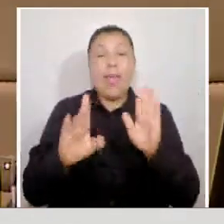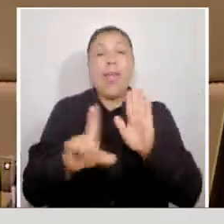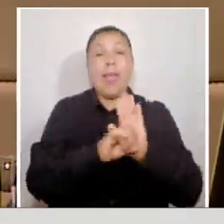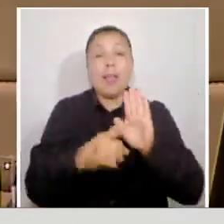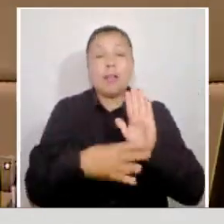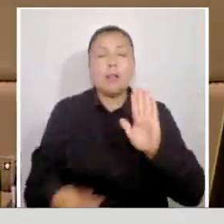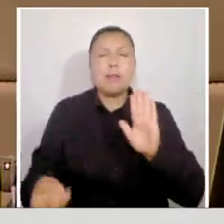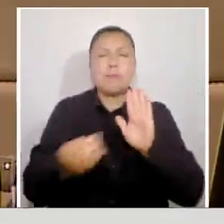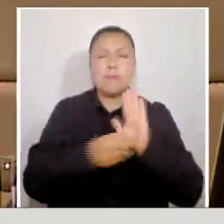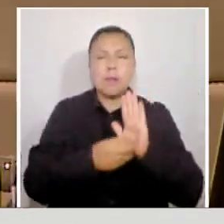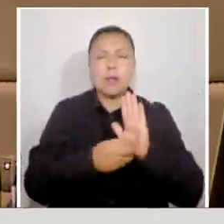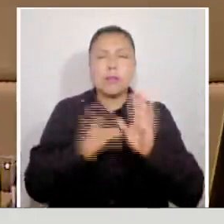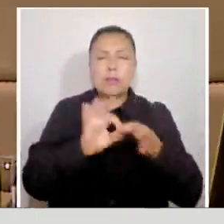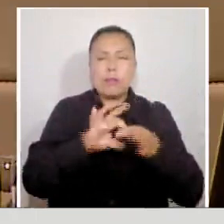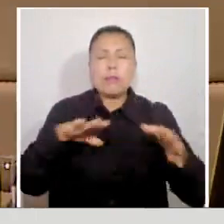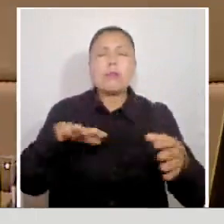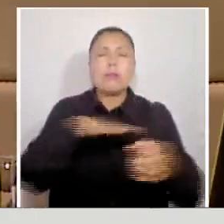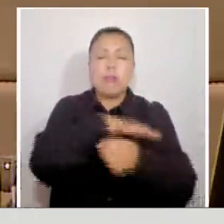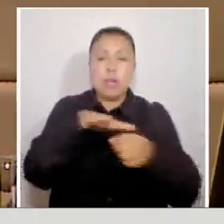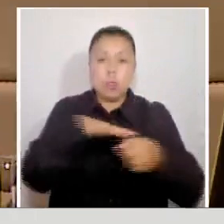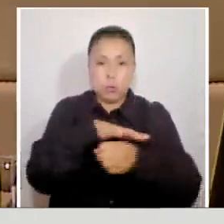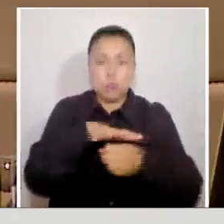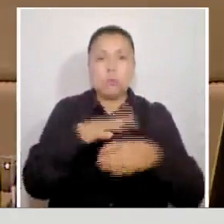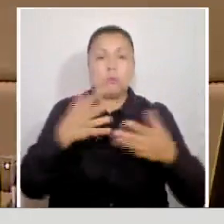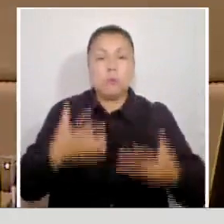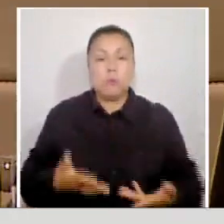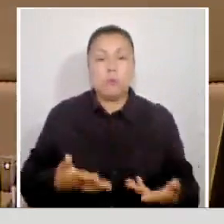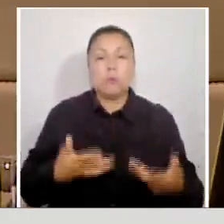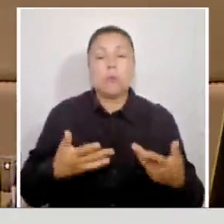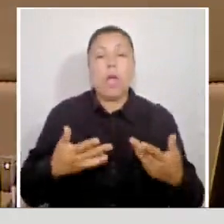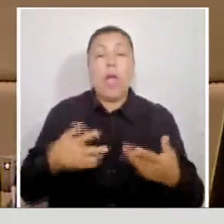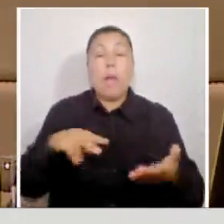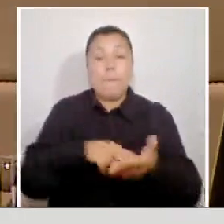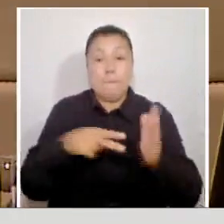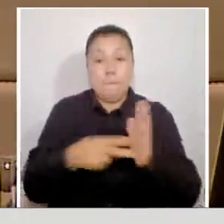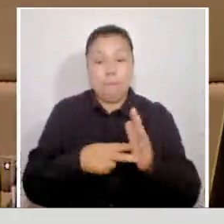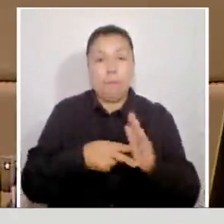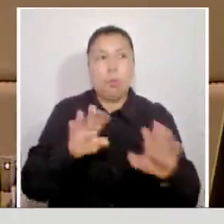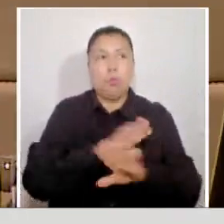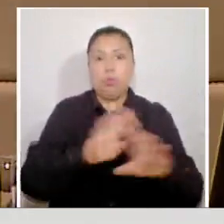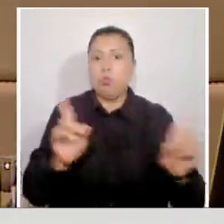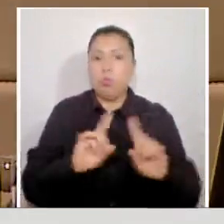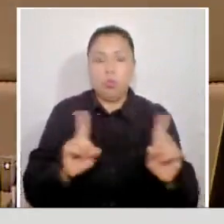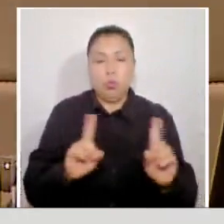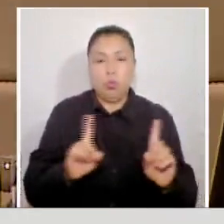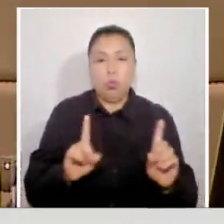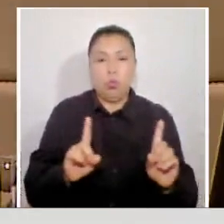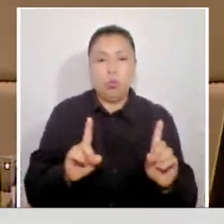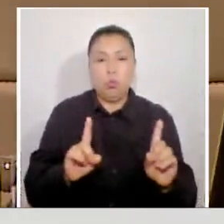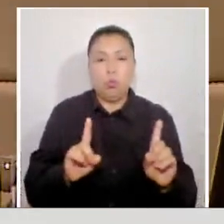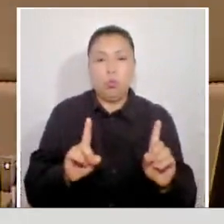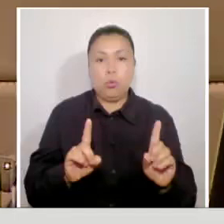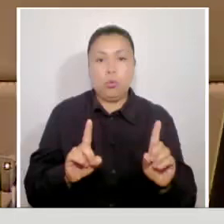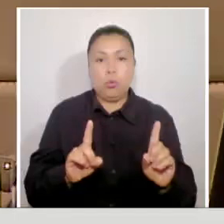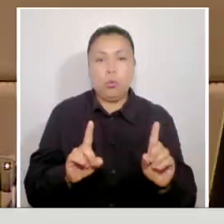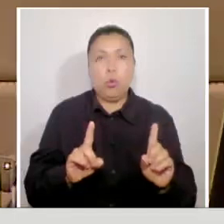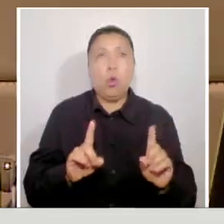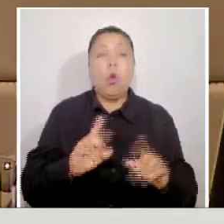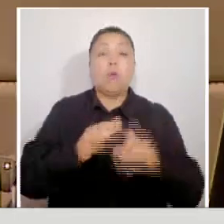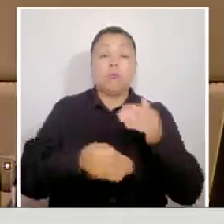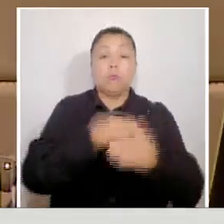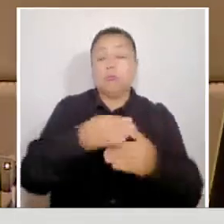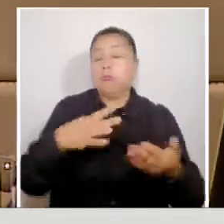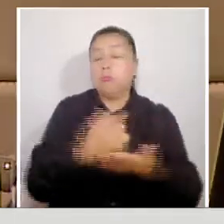connotación social sin embargo la problemática No termina aquí no no avanzamos y logramos un